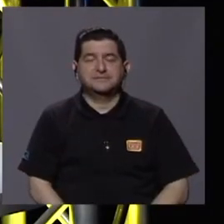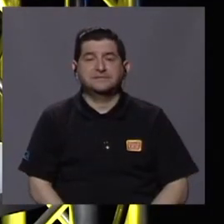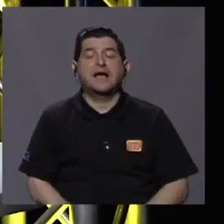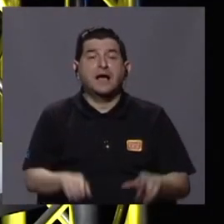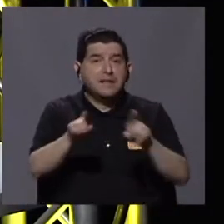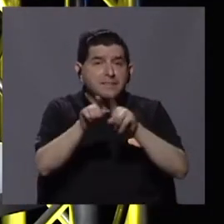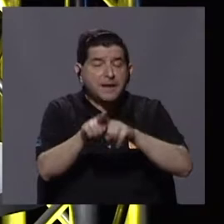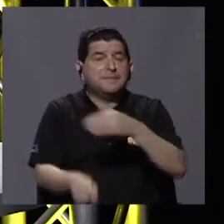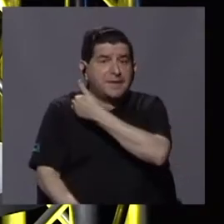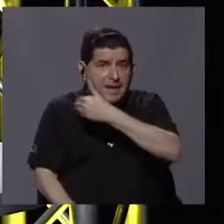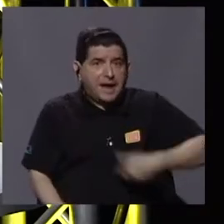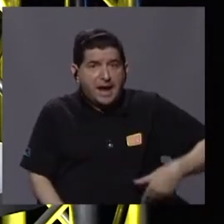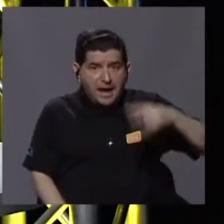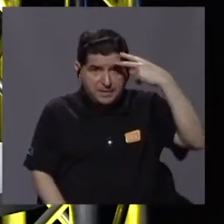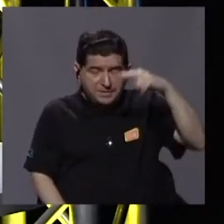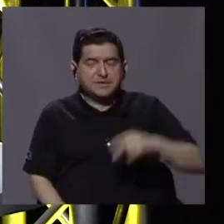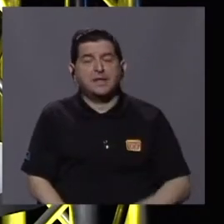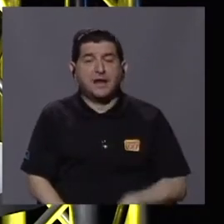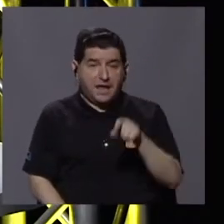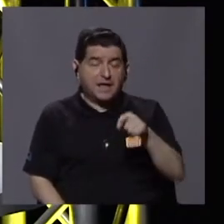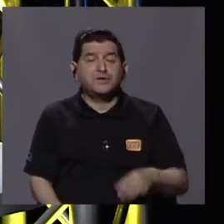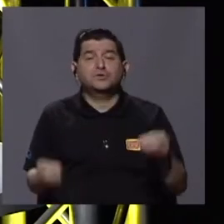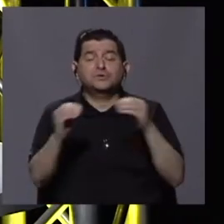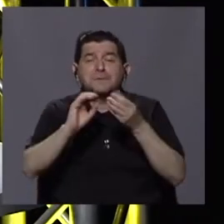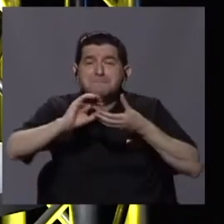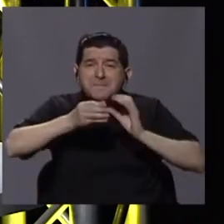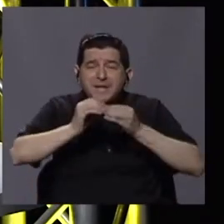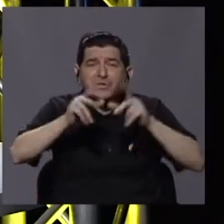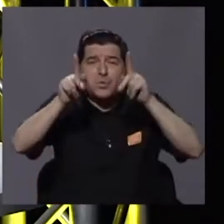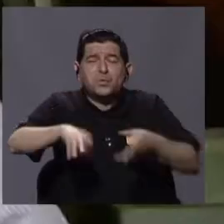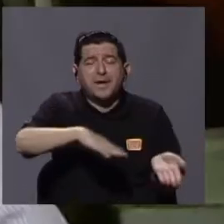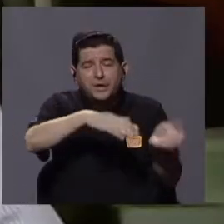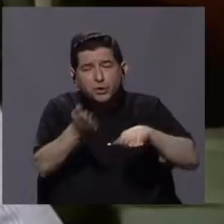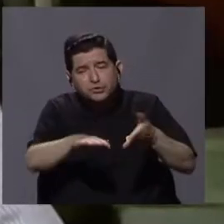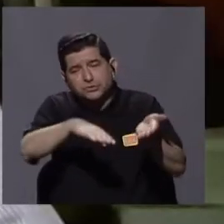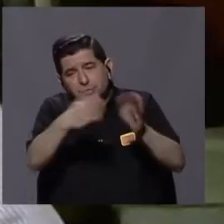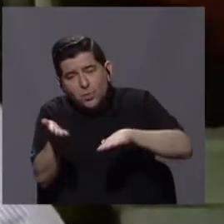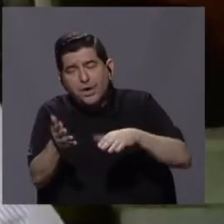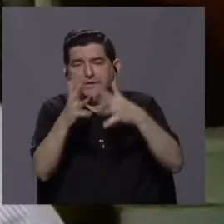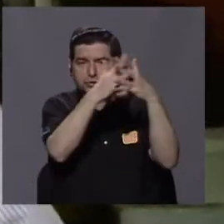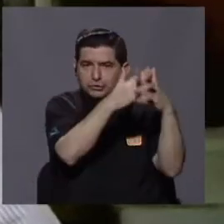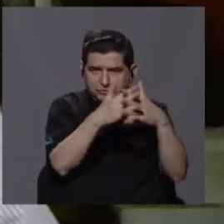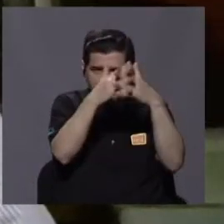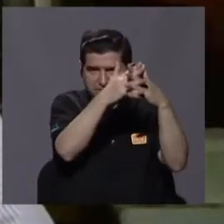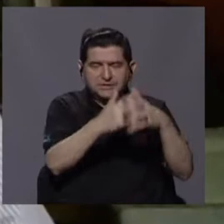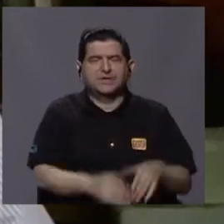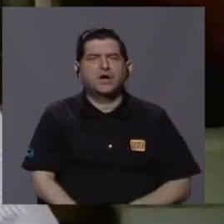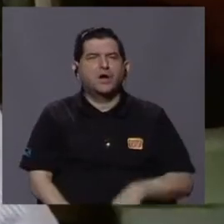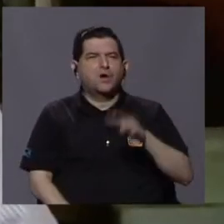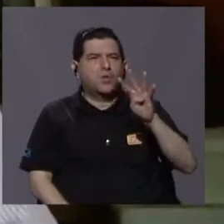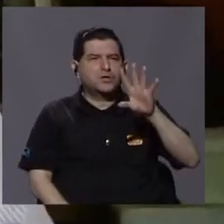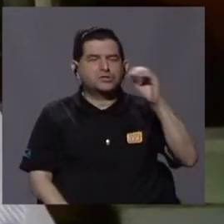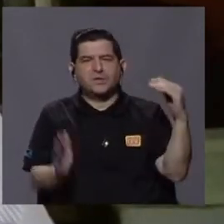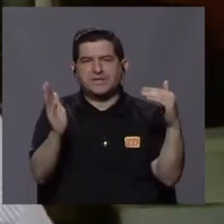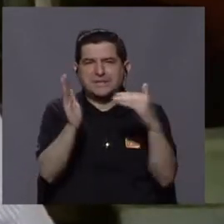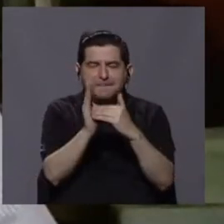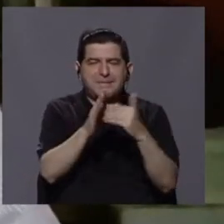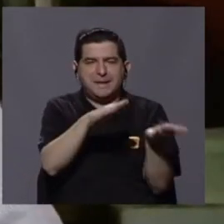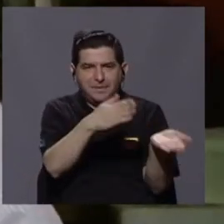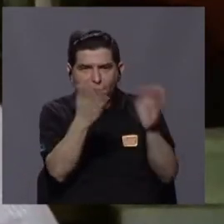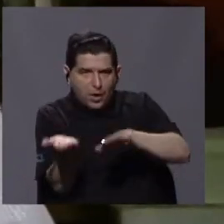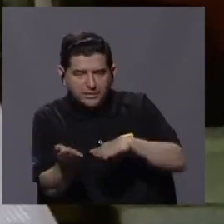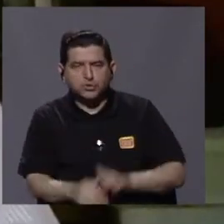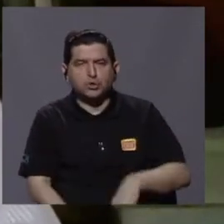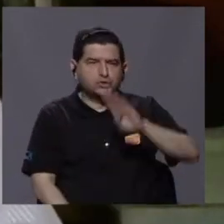los líderes de los países que tienen la mayor cantidad de muertos en eeuu 450 mil muertos